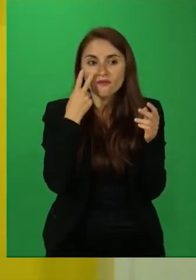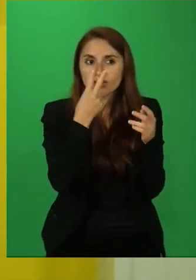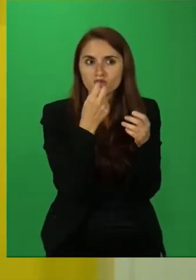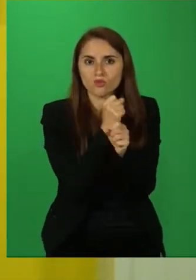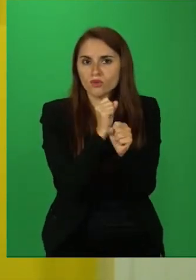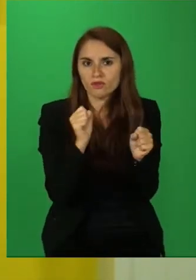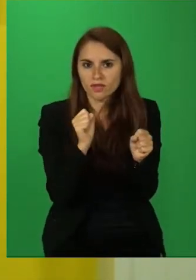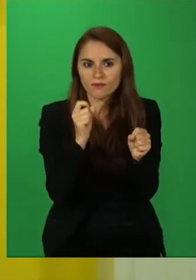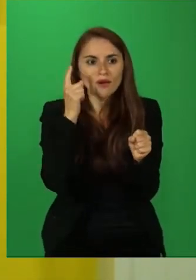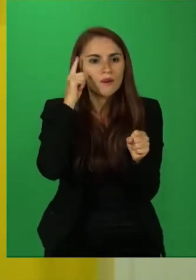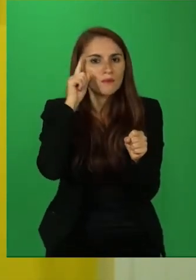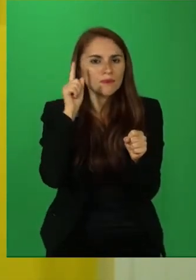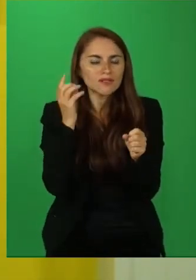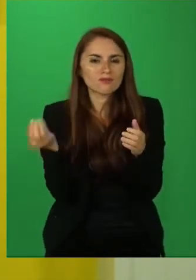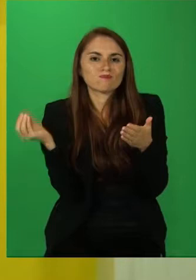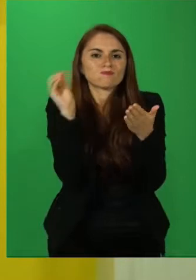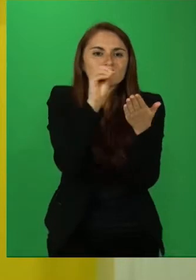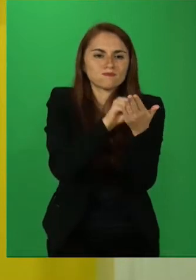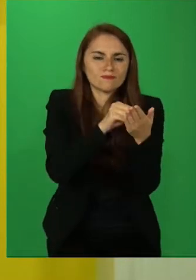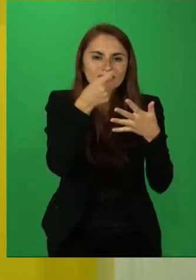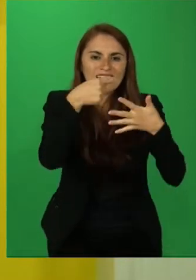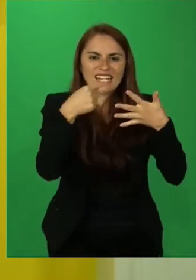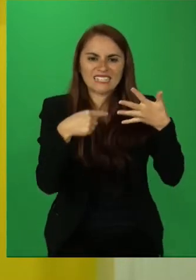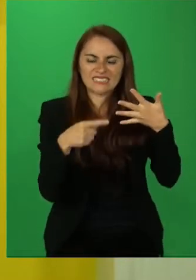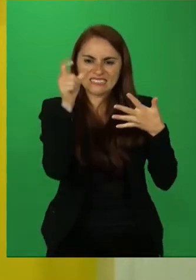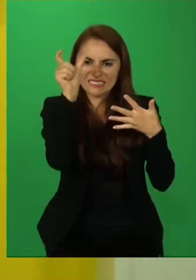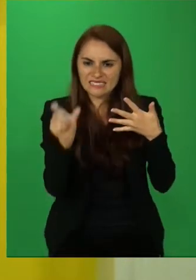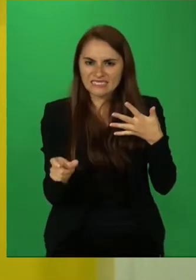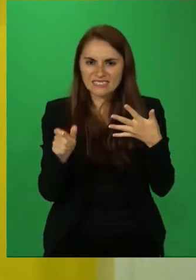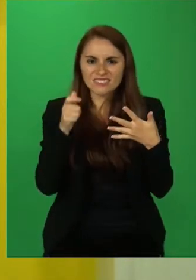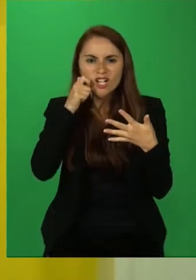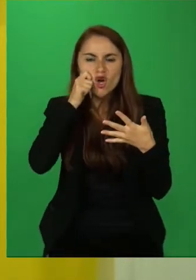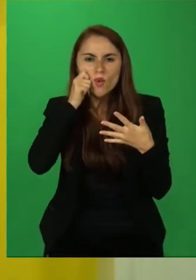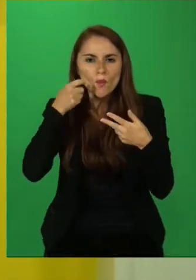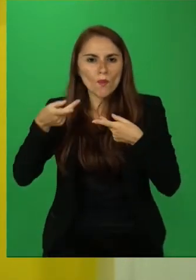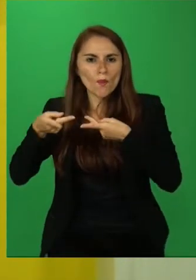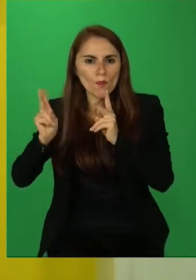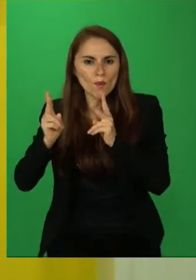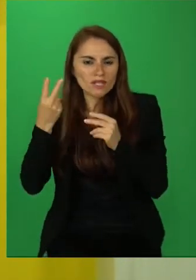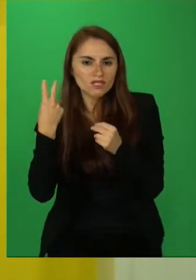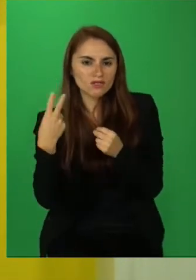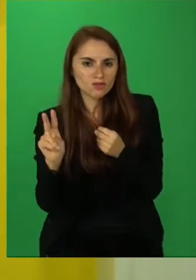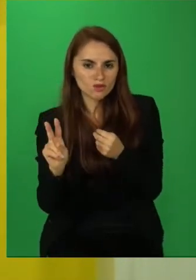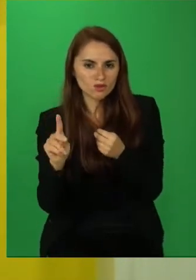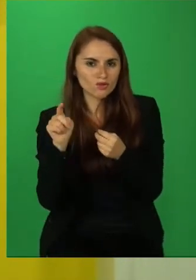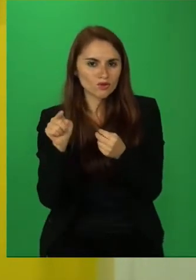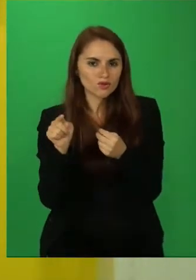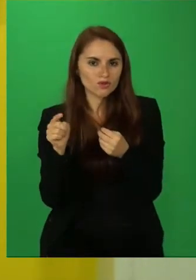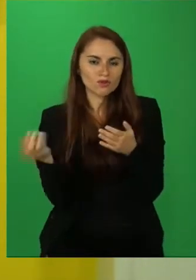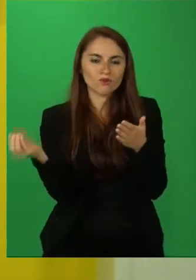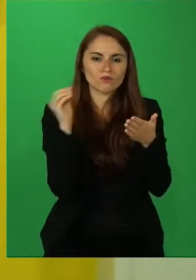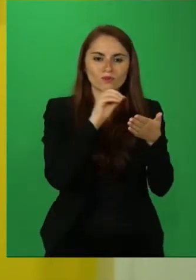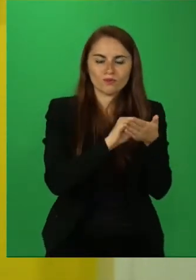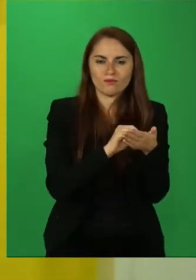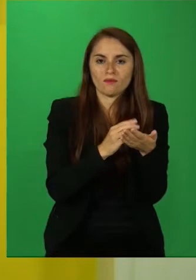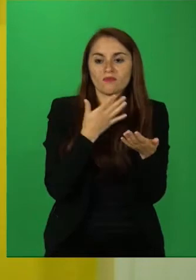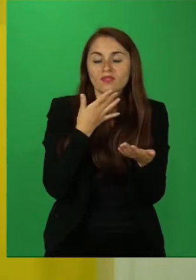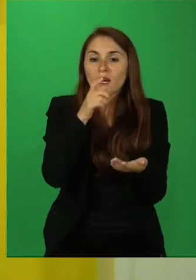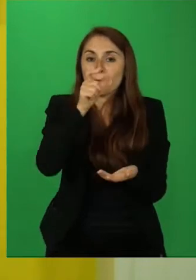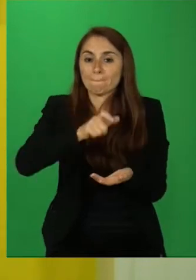una característica humana. Es decir, agobiante, algo agobiante es algo propio de